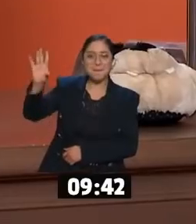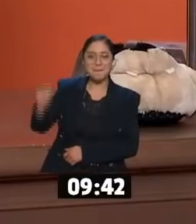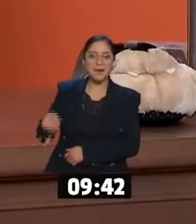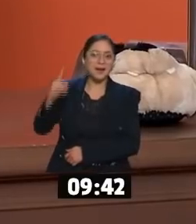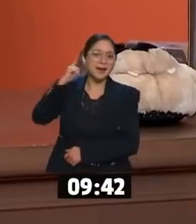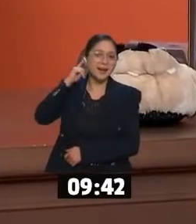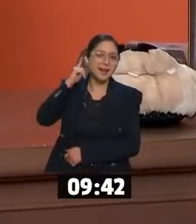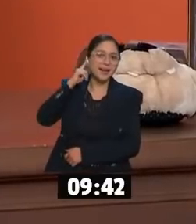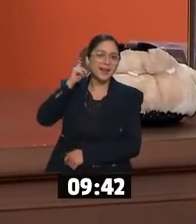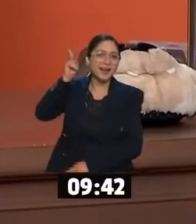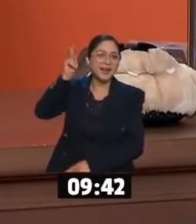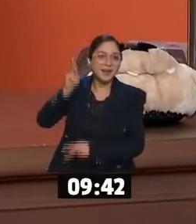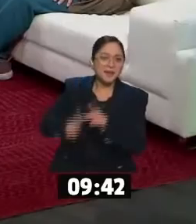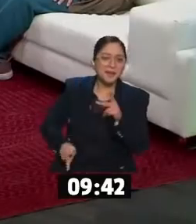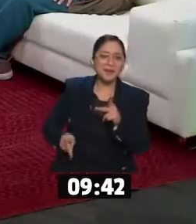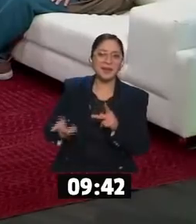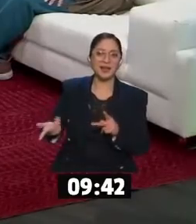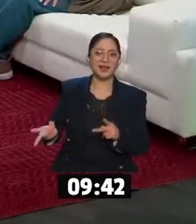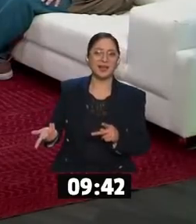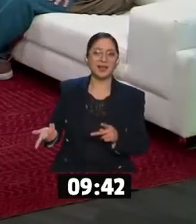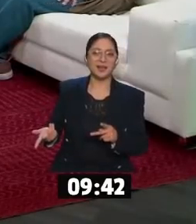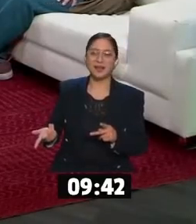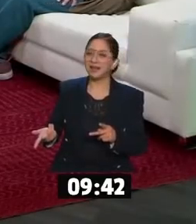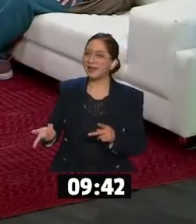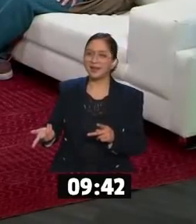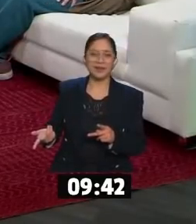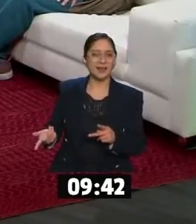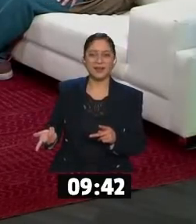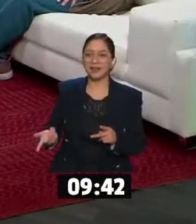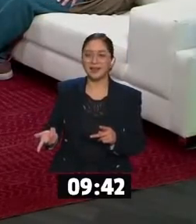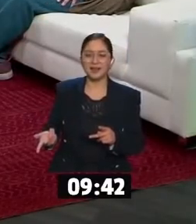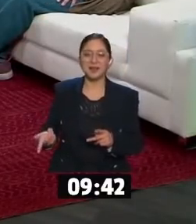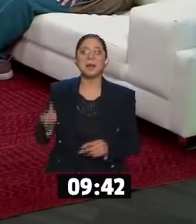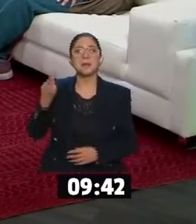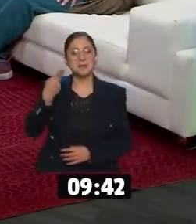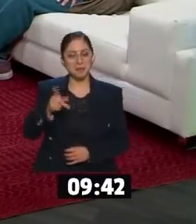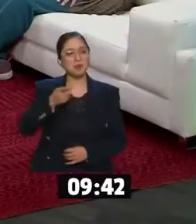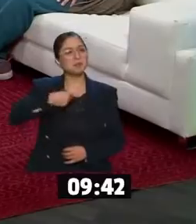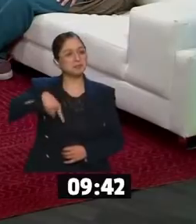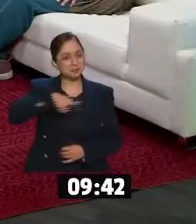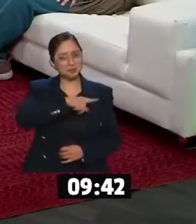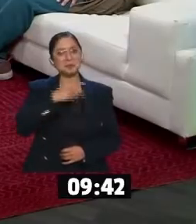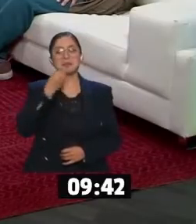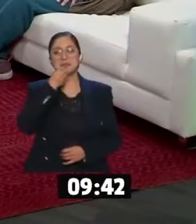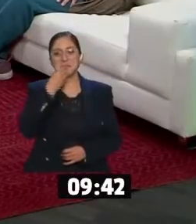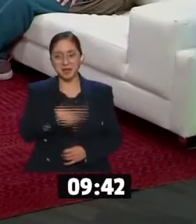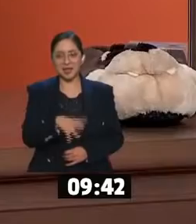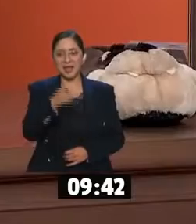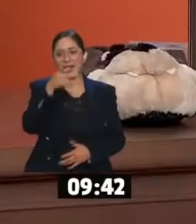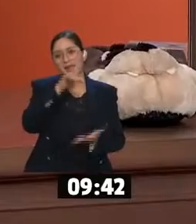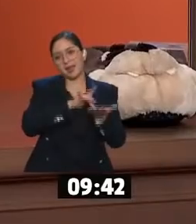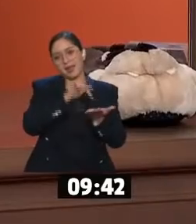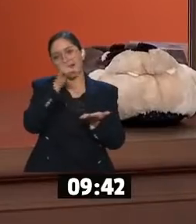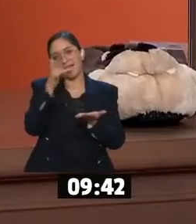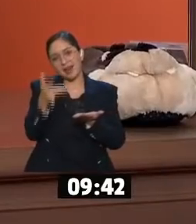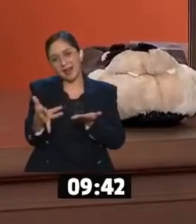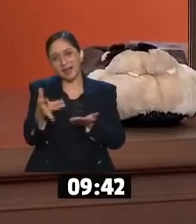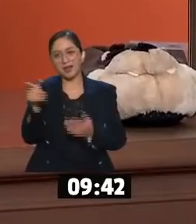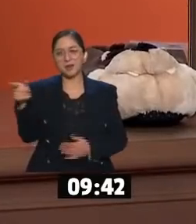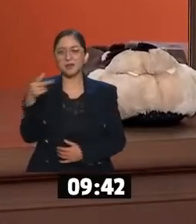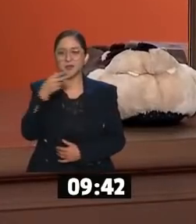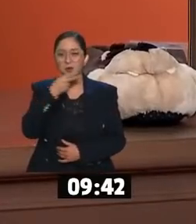quiere Se pasar vergüenzas. ofendió. Pero bueno, la pasamos No, bonito, pero tenemos señora. que agradecerle al de Rent